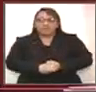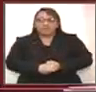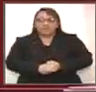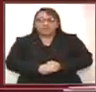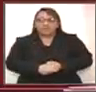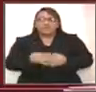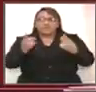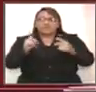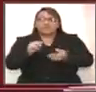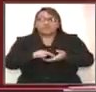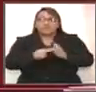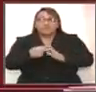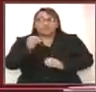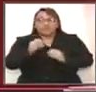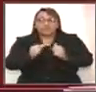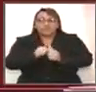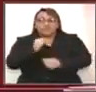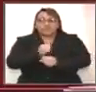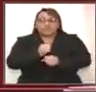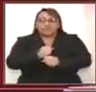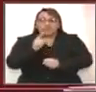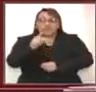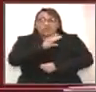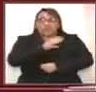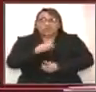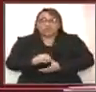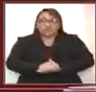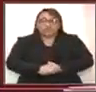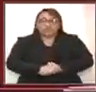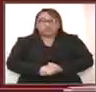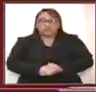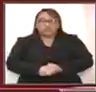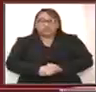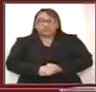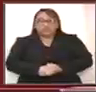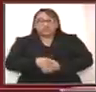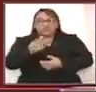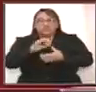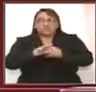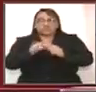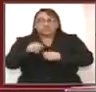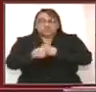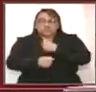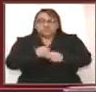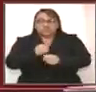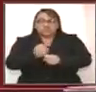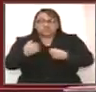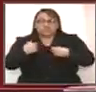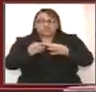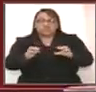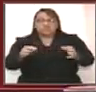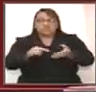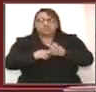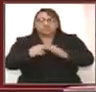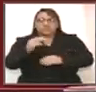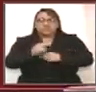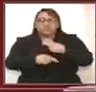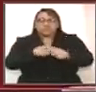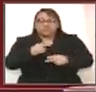acuerdos que trascienden la gestión de un gobierno. Para agosto de este año tenemos una población